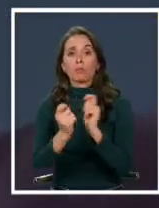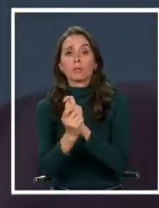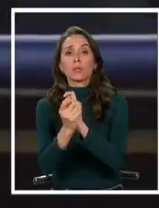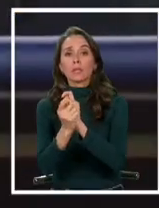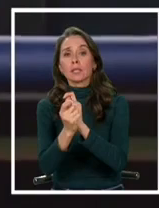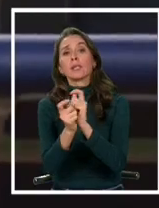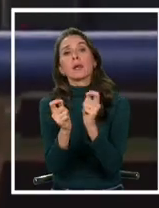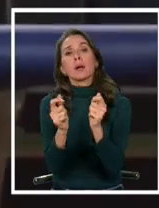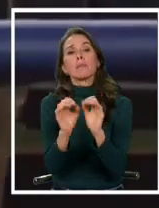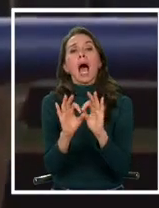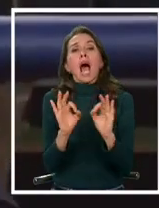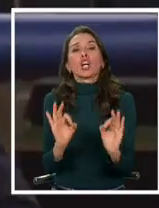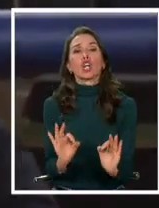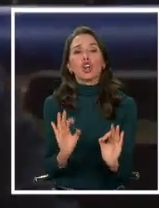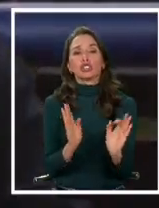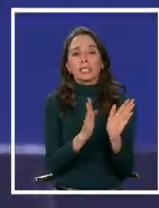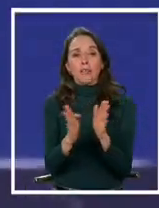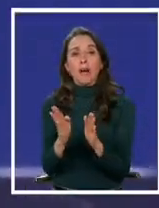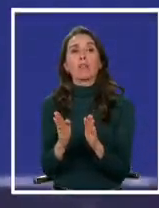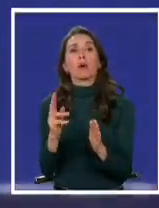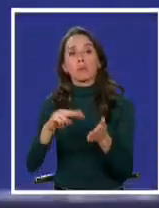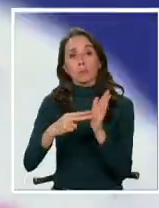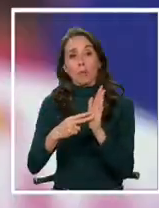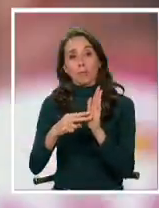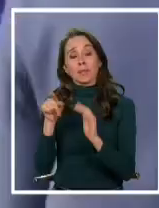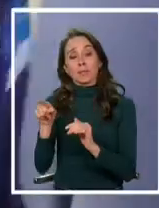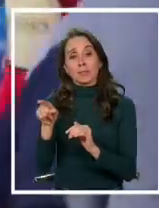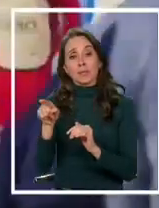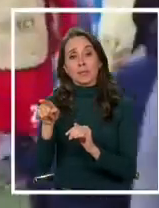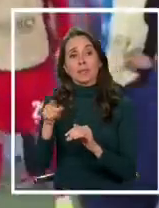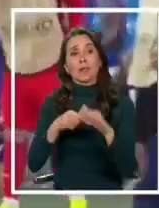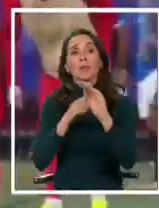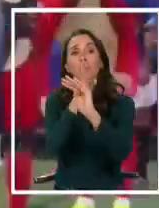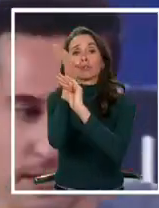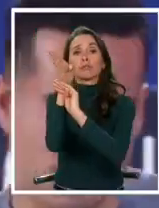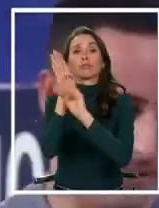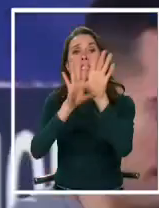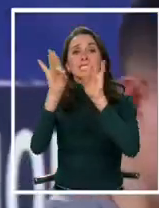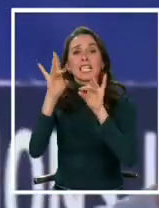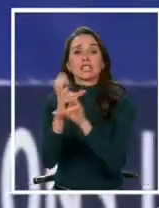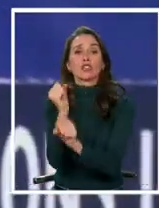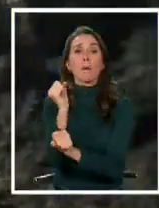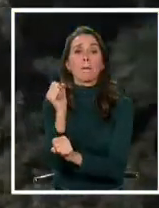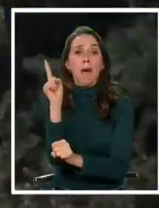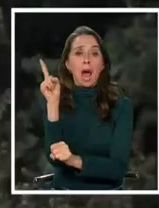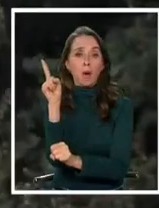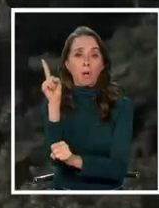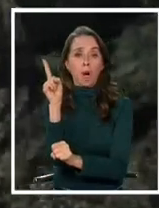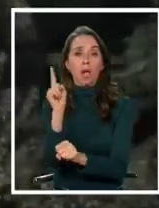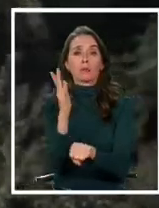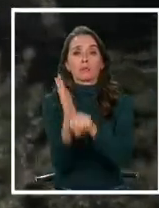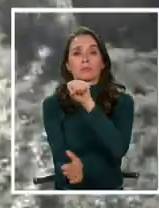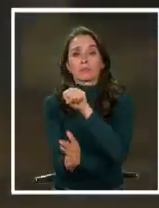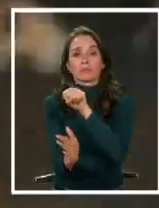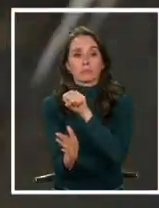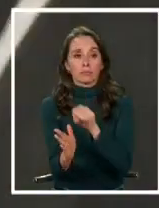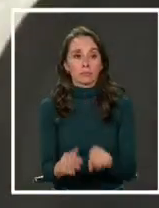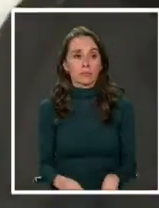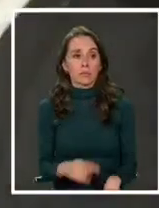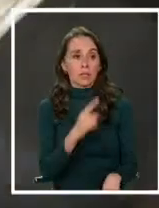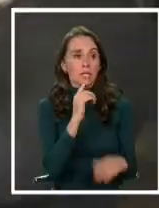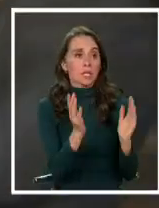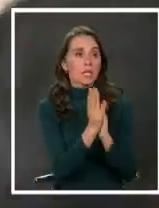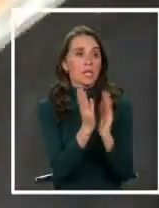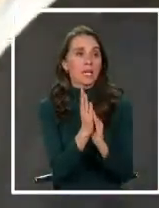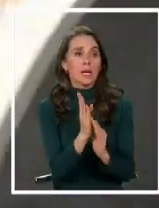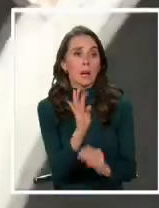sistema algo más conservador eso le pasó la cuenta en alguna medida en su paso por la selección paraguaya donde fue despedido al